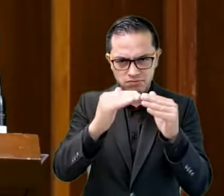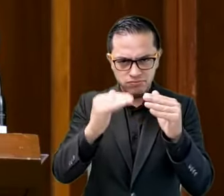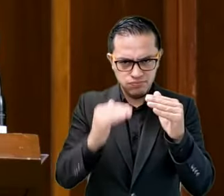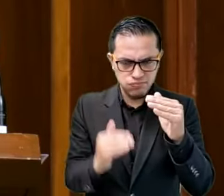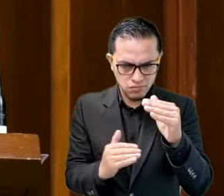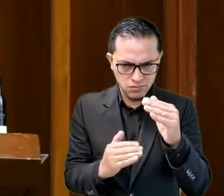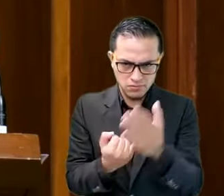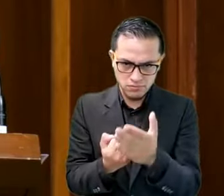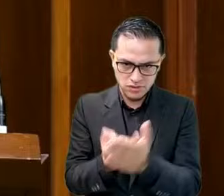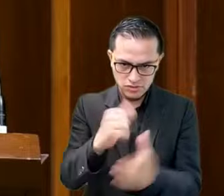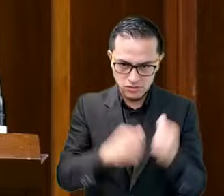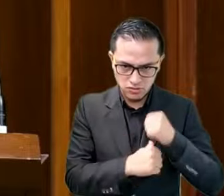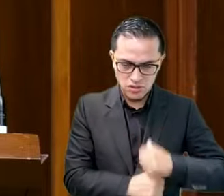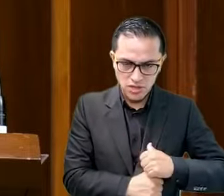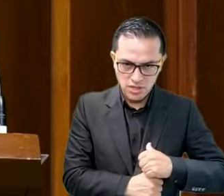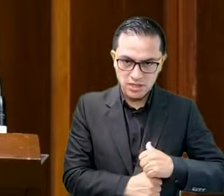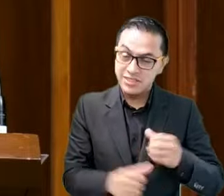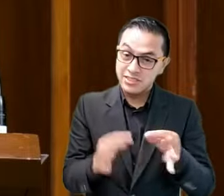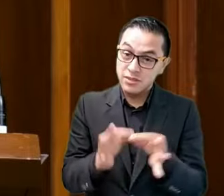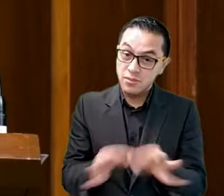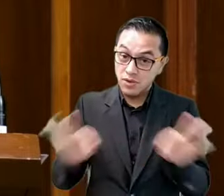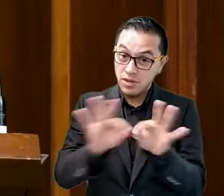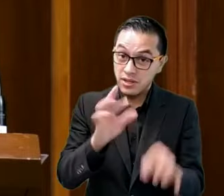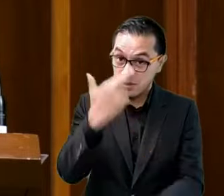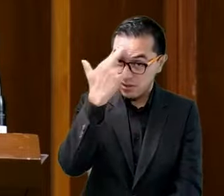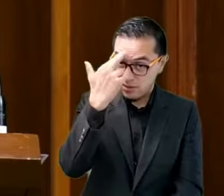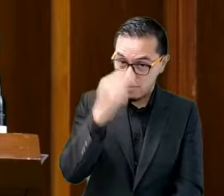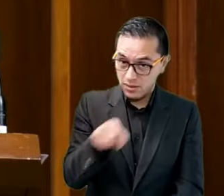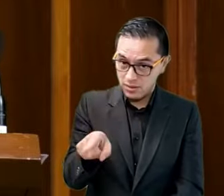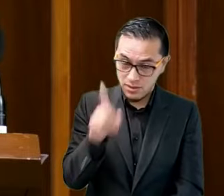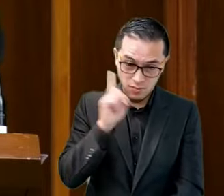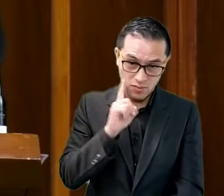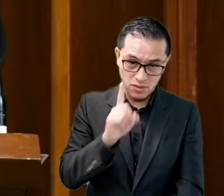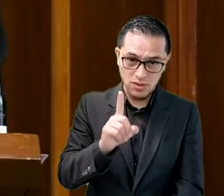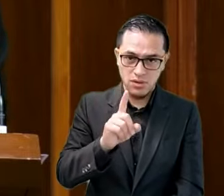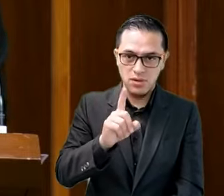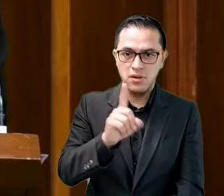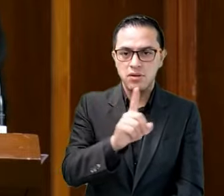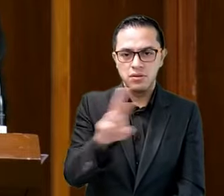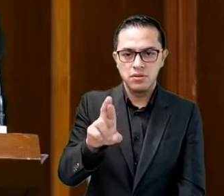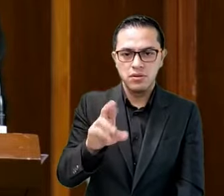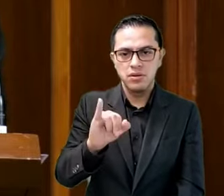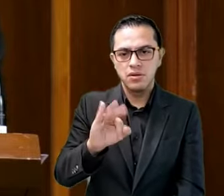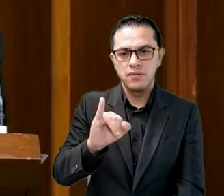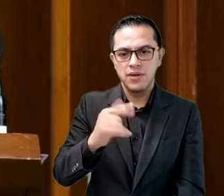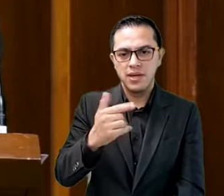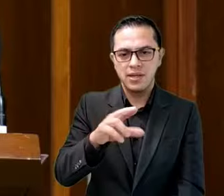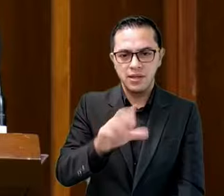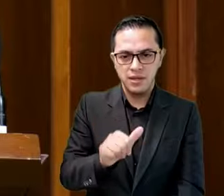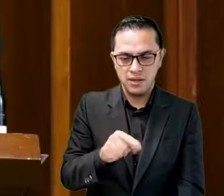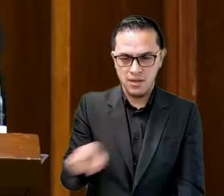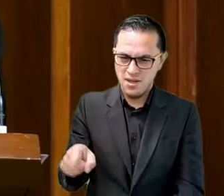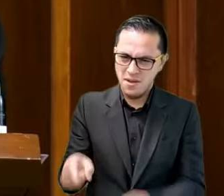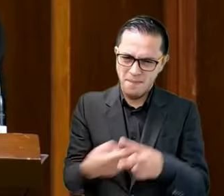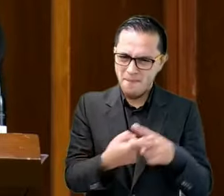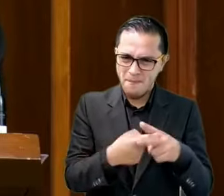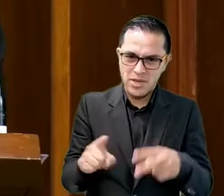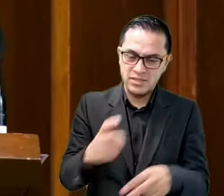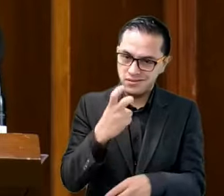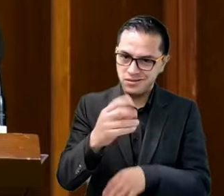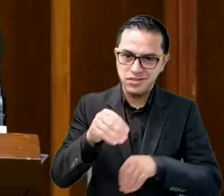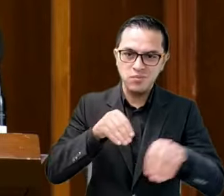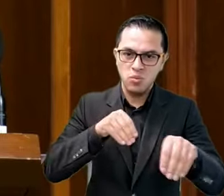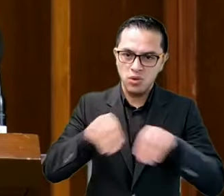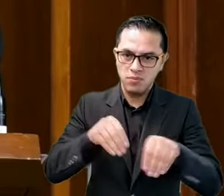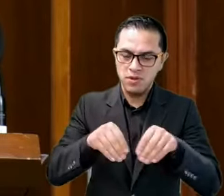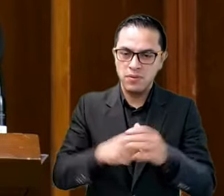indispensable recordar que la doctora ifigenia Martínez fue una pionera en esta lucha